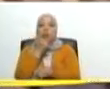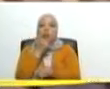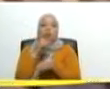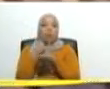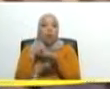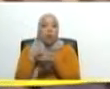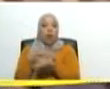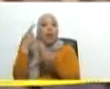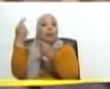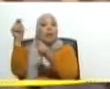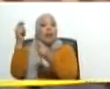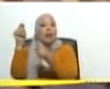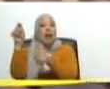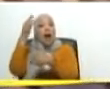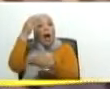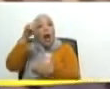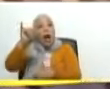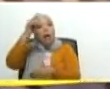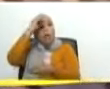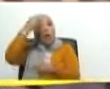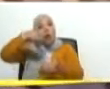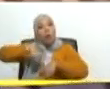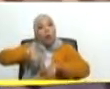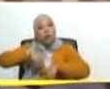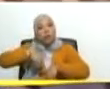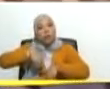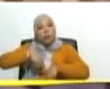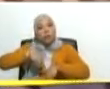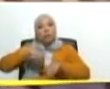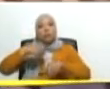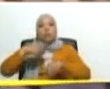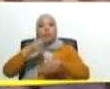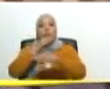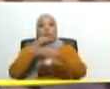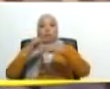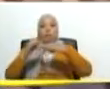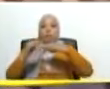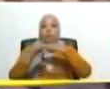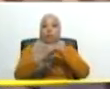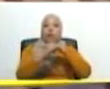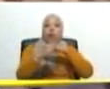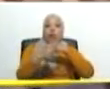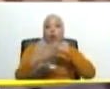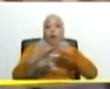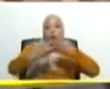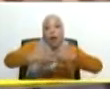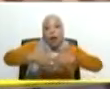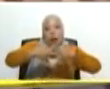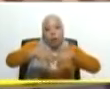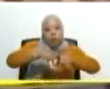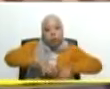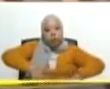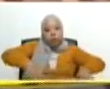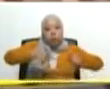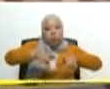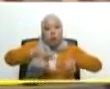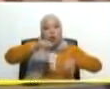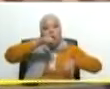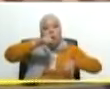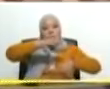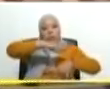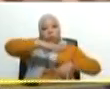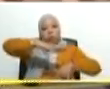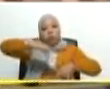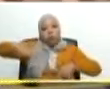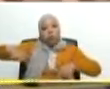acuerdo para el campo Dragón, que está en las aguas venezolanas, puede ingresar desde Trinidad y